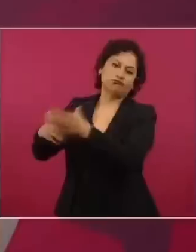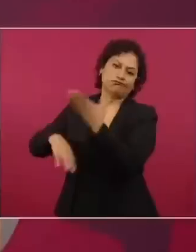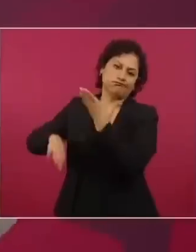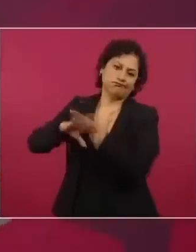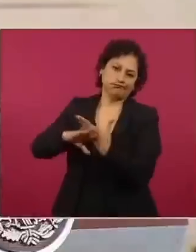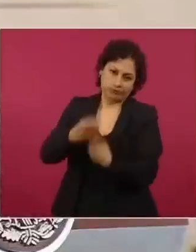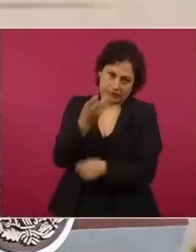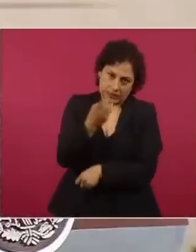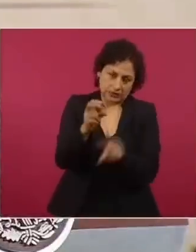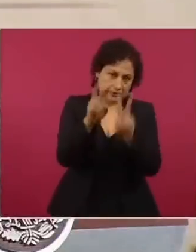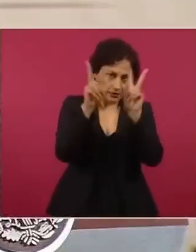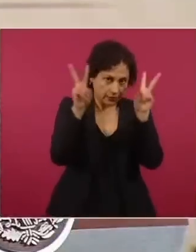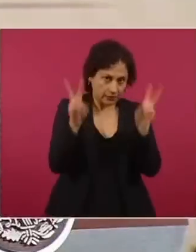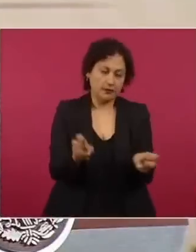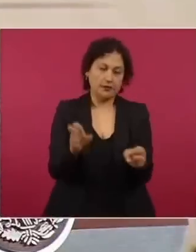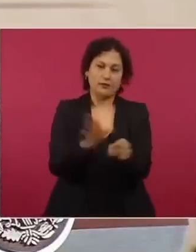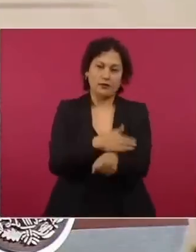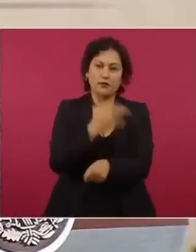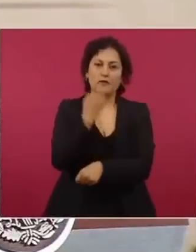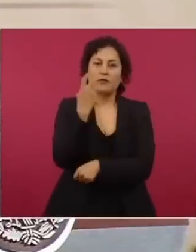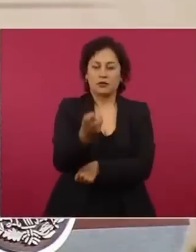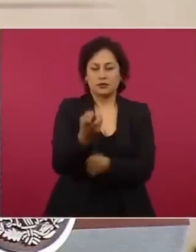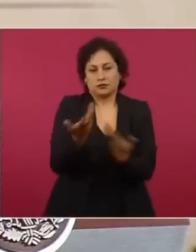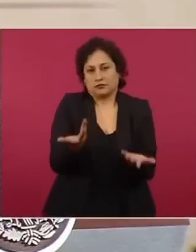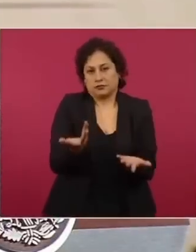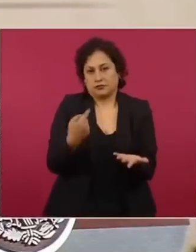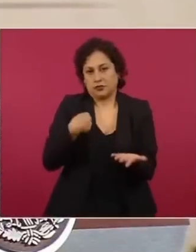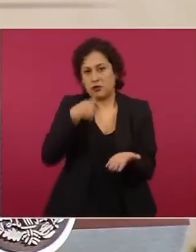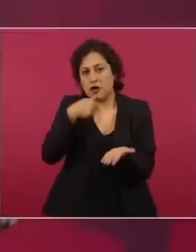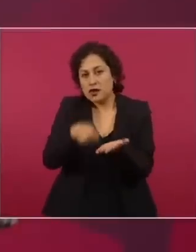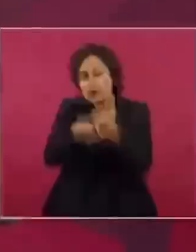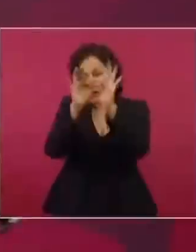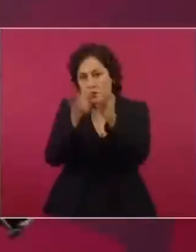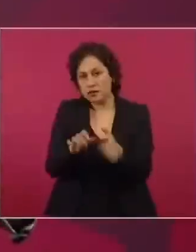Y ojalá y hagan algo.